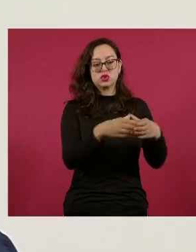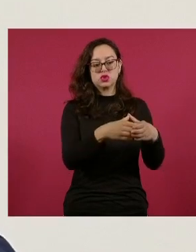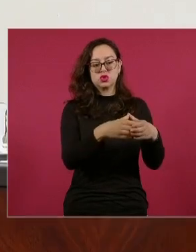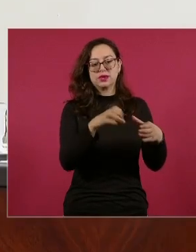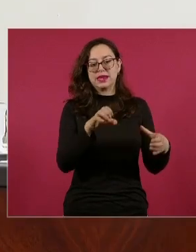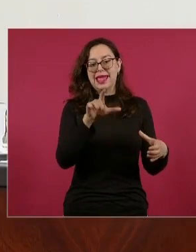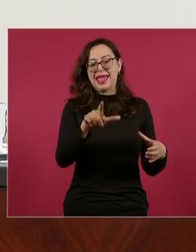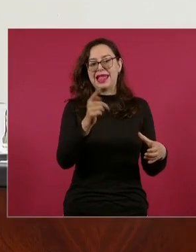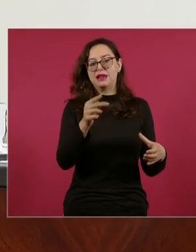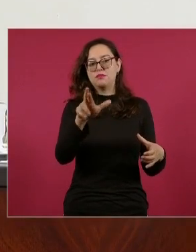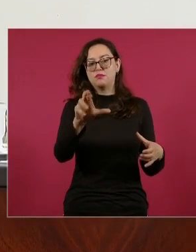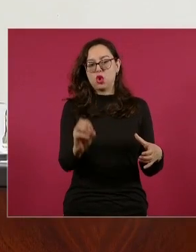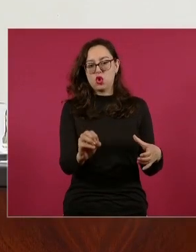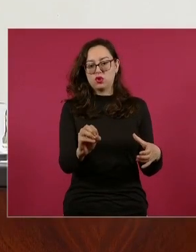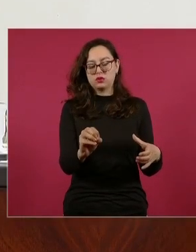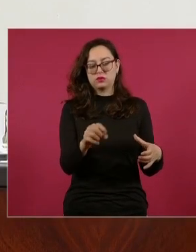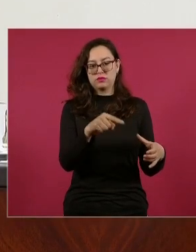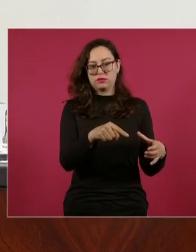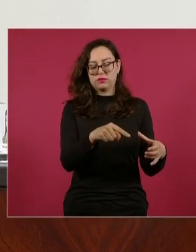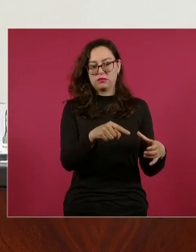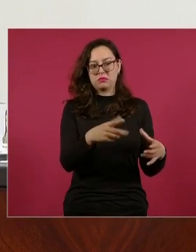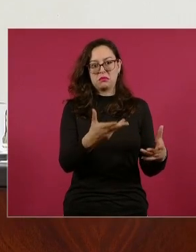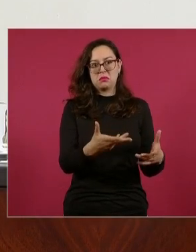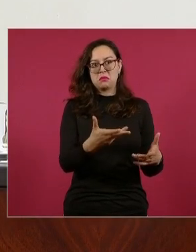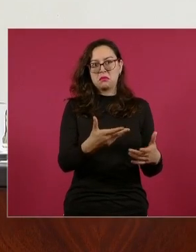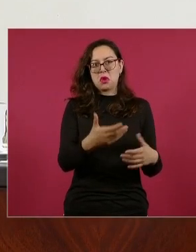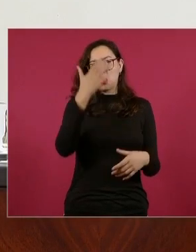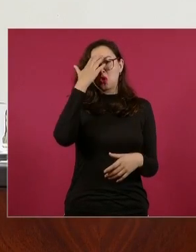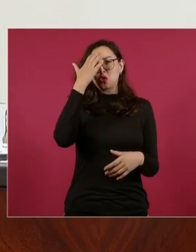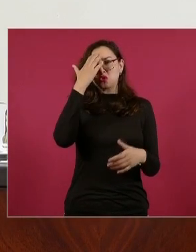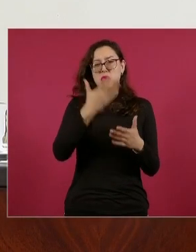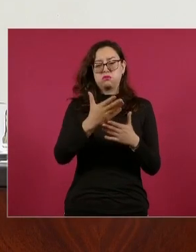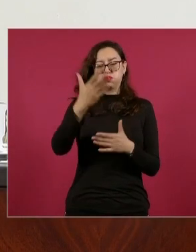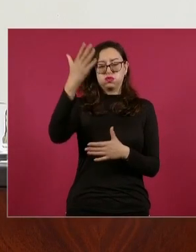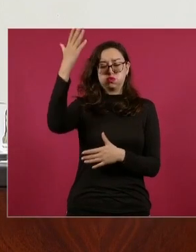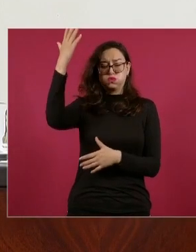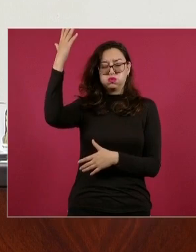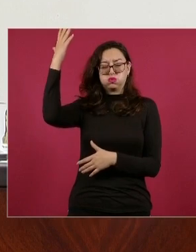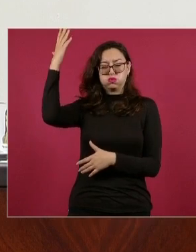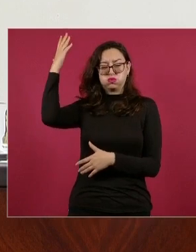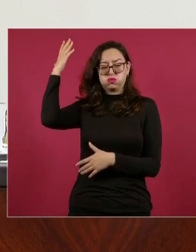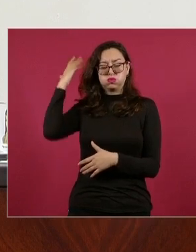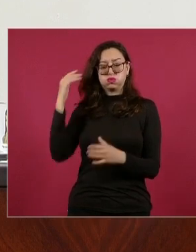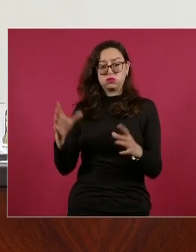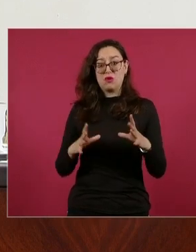el PRO, desde los fundadores.